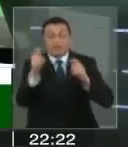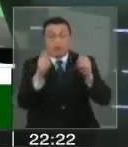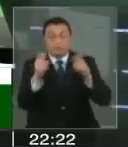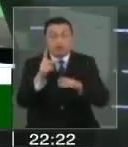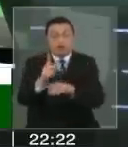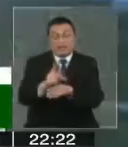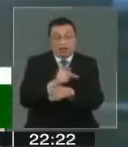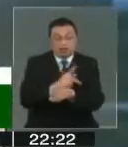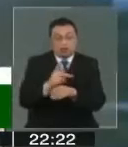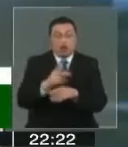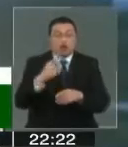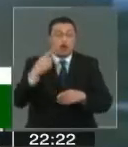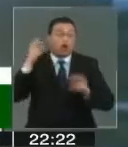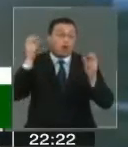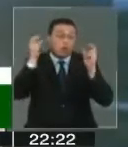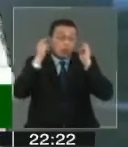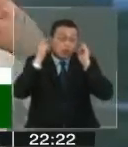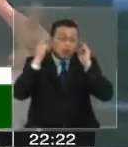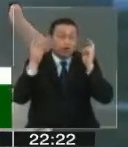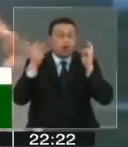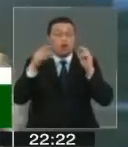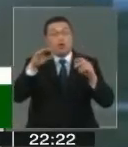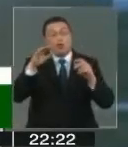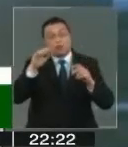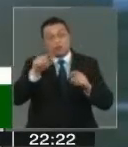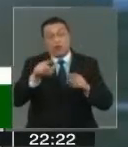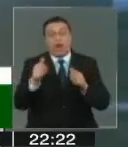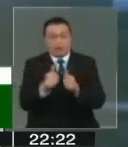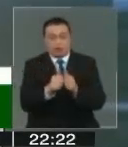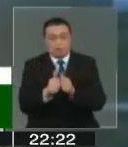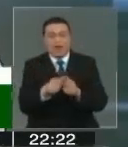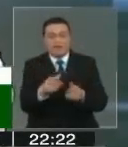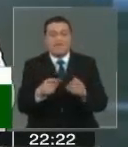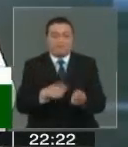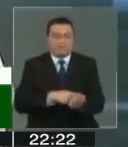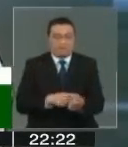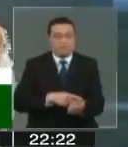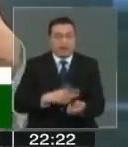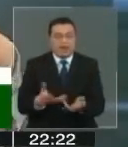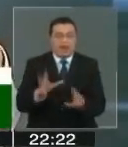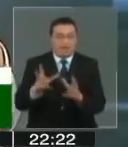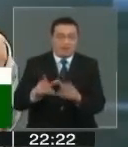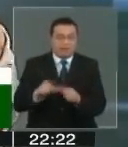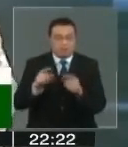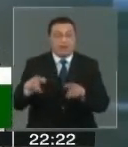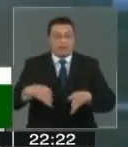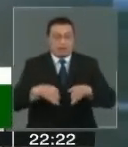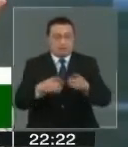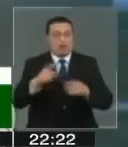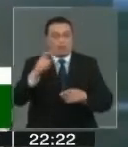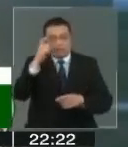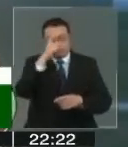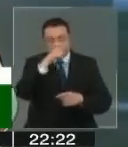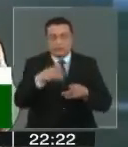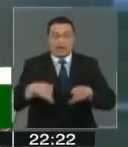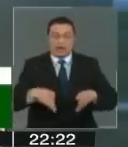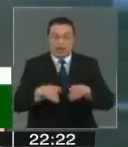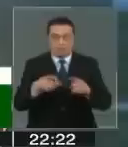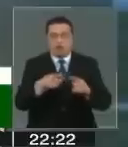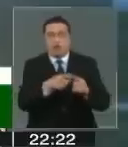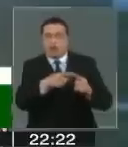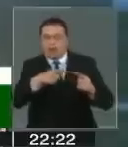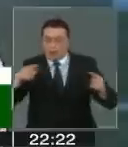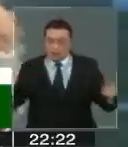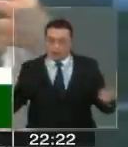kinesiólogos, fonoaudiólogos, el neurólogo, acompañen mucho a la familia. Porque es un camino difícil y un camino larguísimo. Entonces,